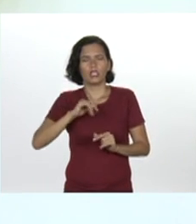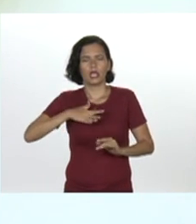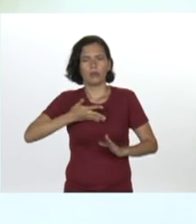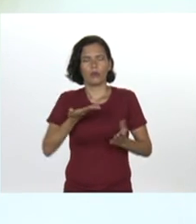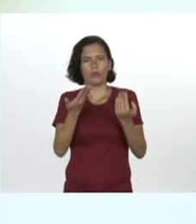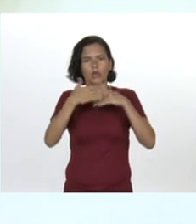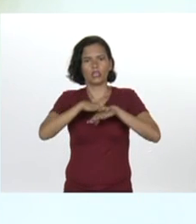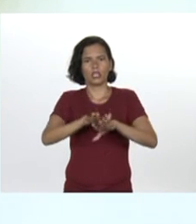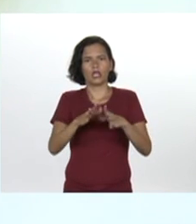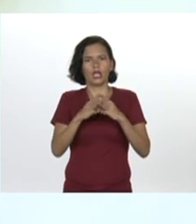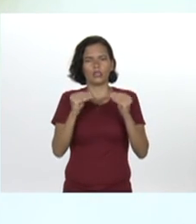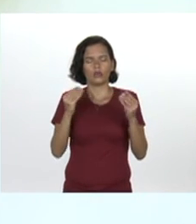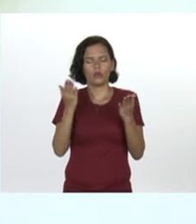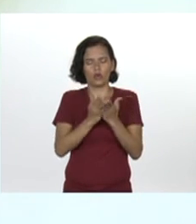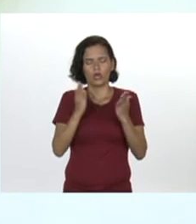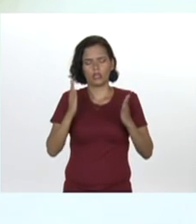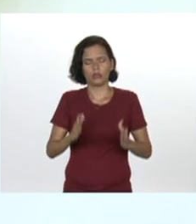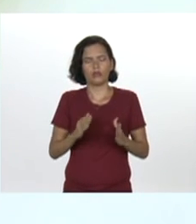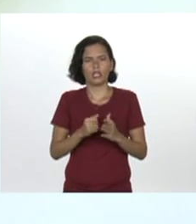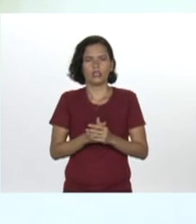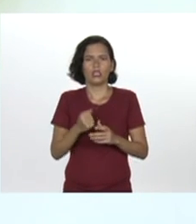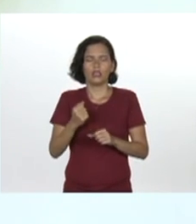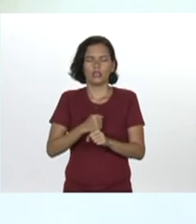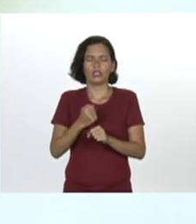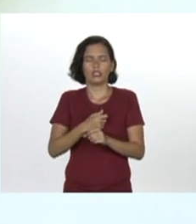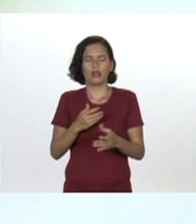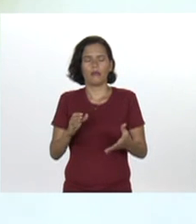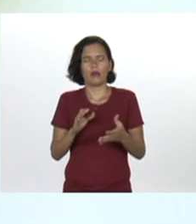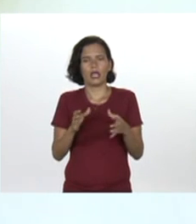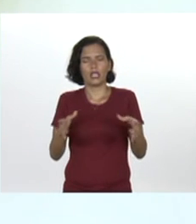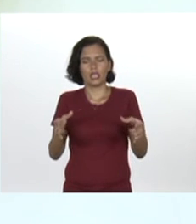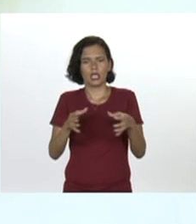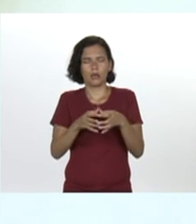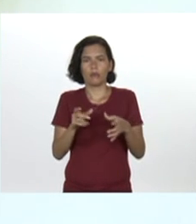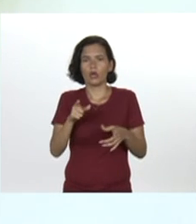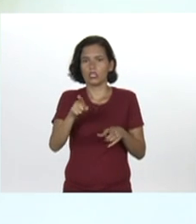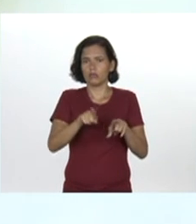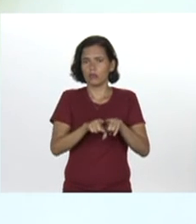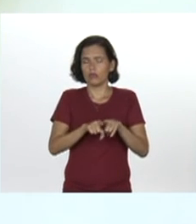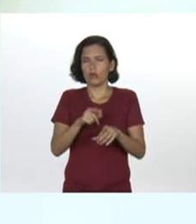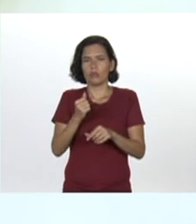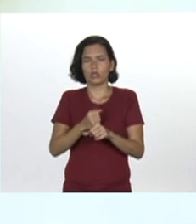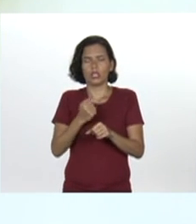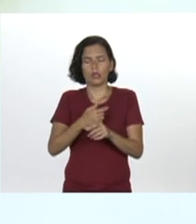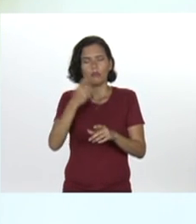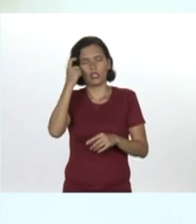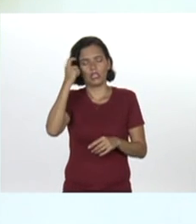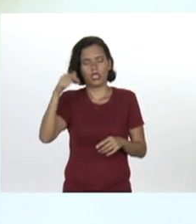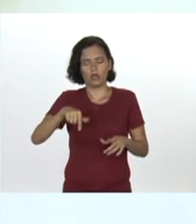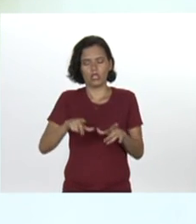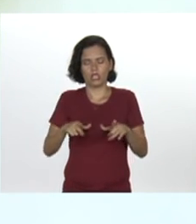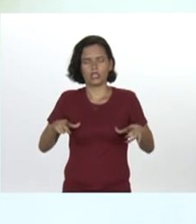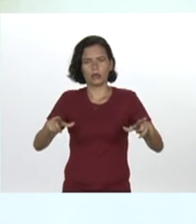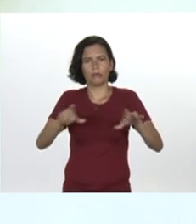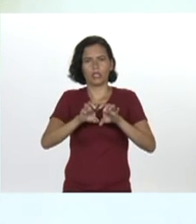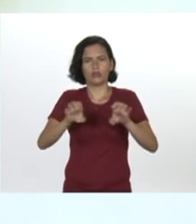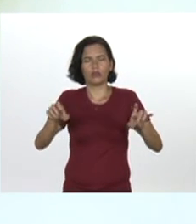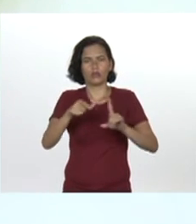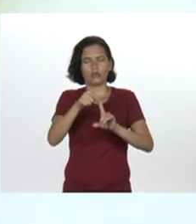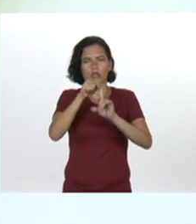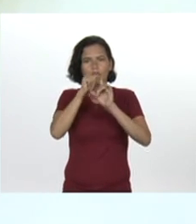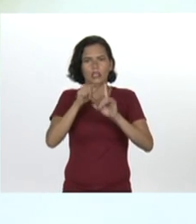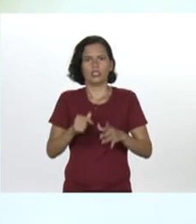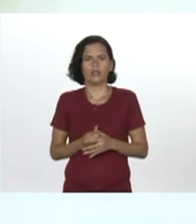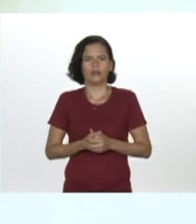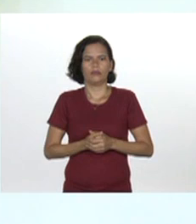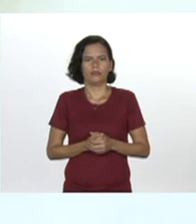podamos involucrar a todos los estudiantes y trabajar en equipo, así como trabajamos el día de hoy en este segmento de